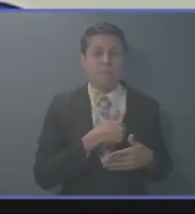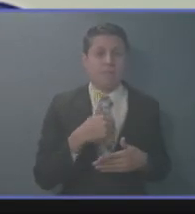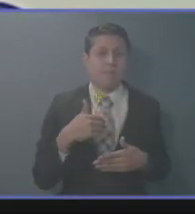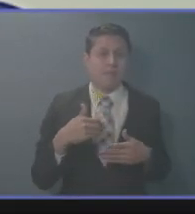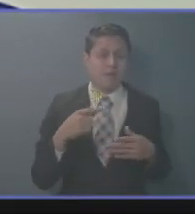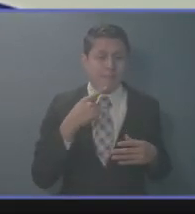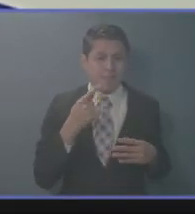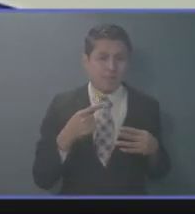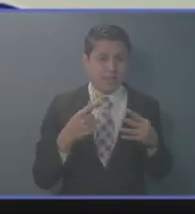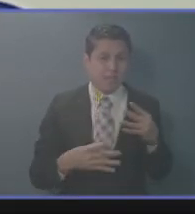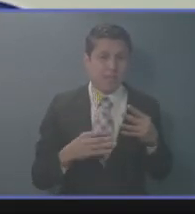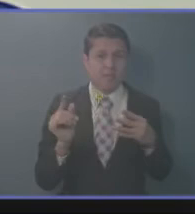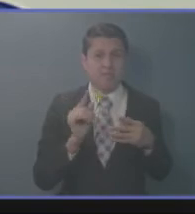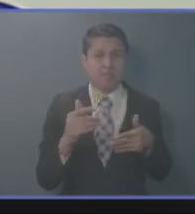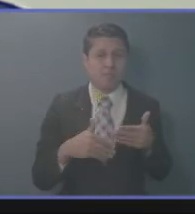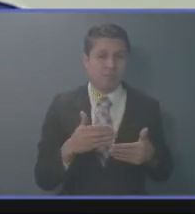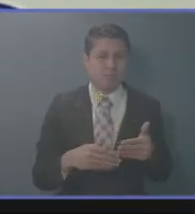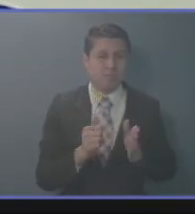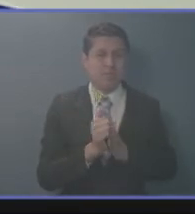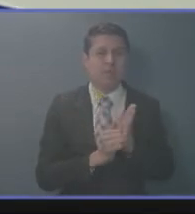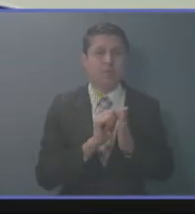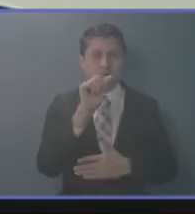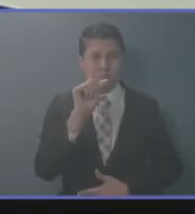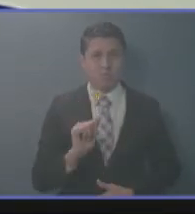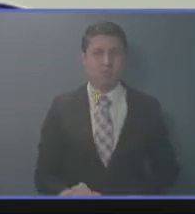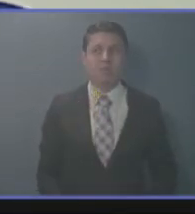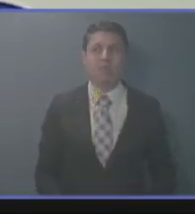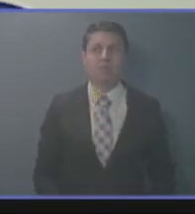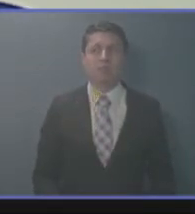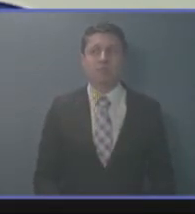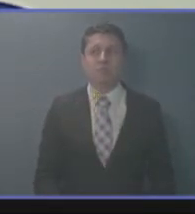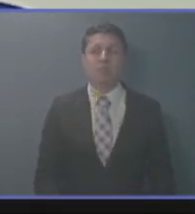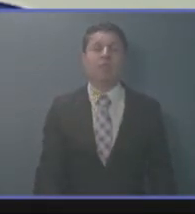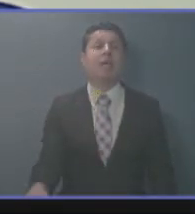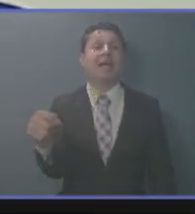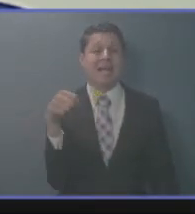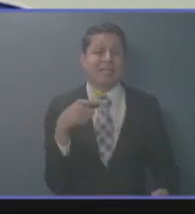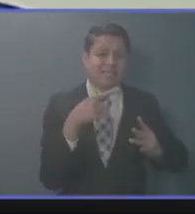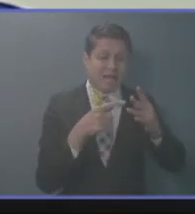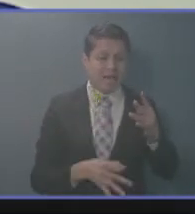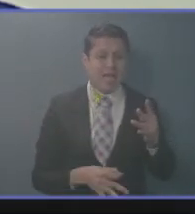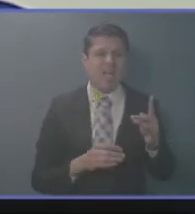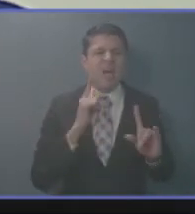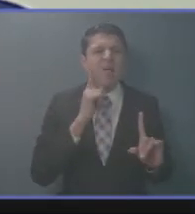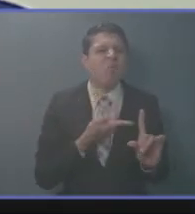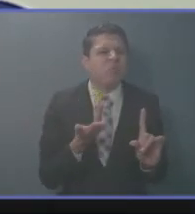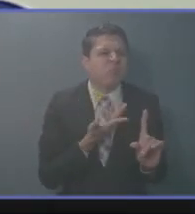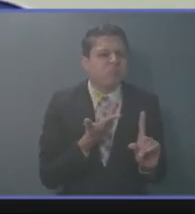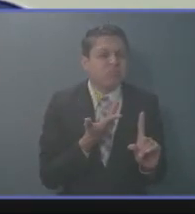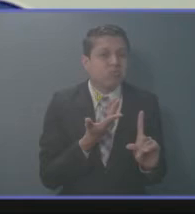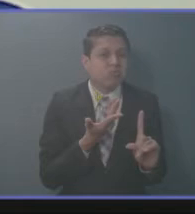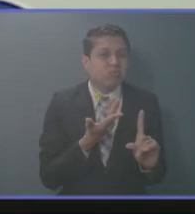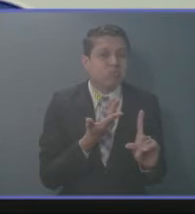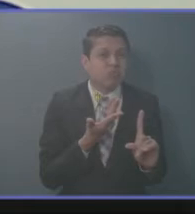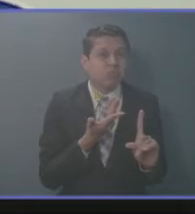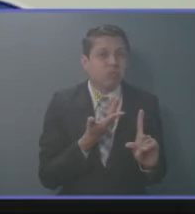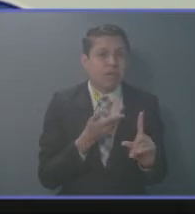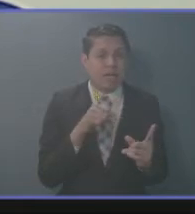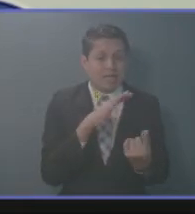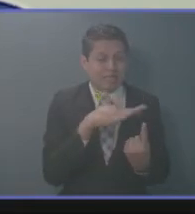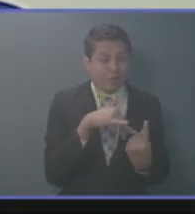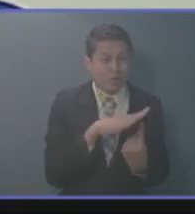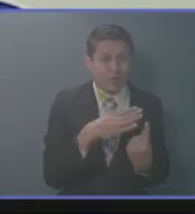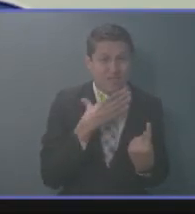disposiciones transitorias. Artículo 1. El presente decreto tiene por objeto adoptar medidas urgentes y